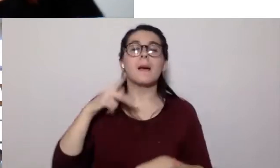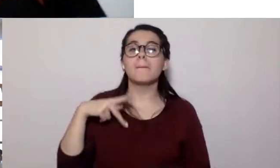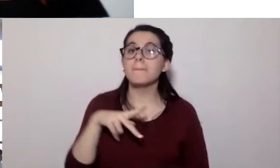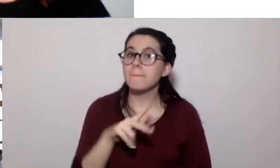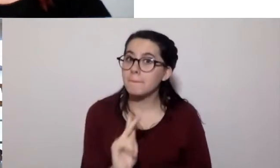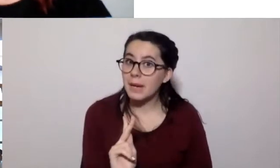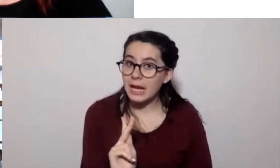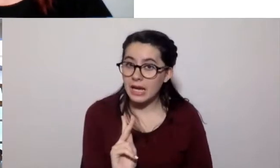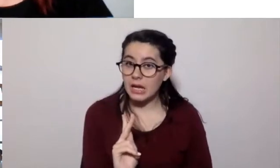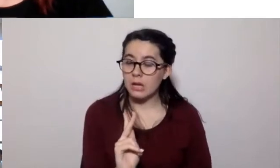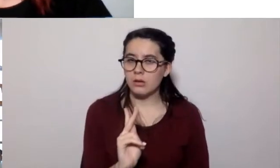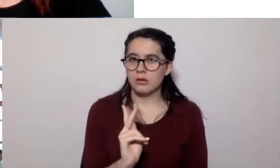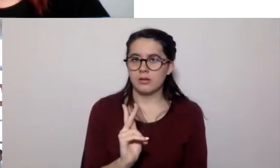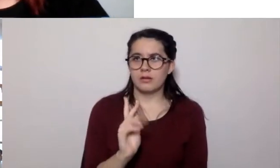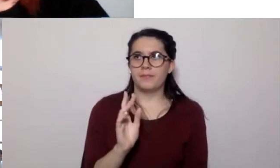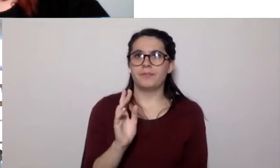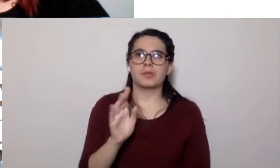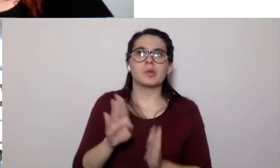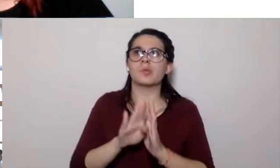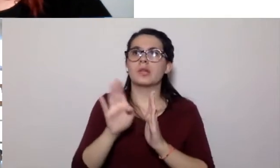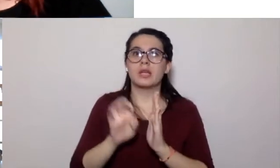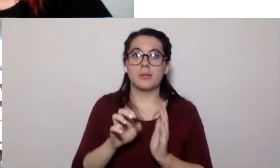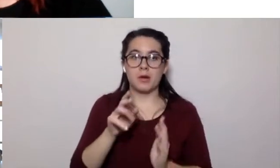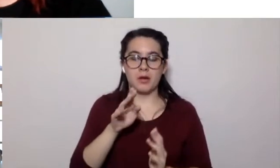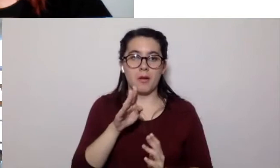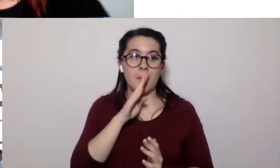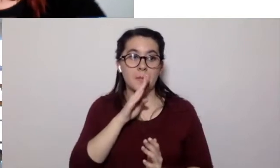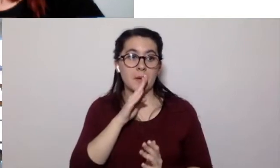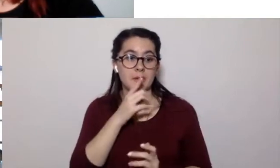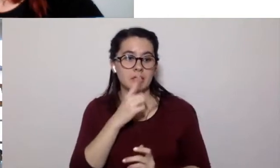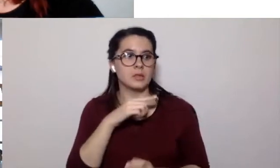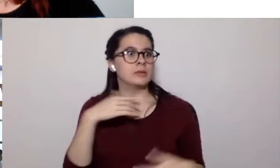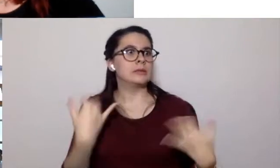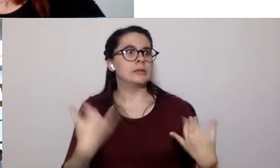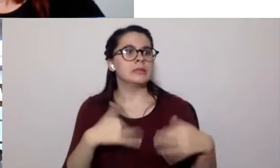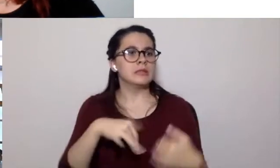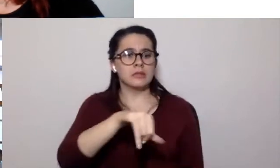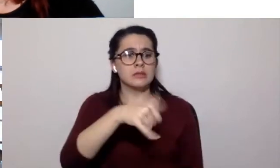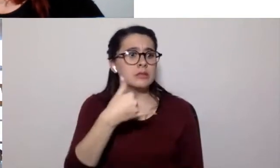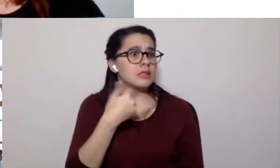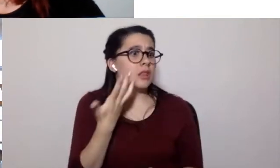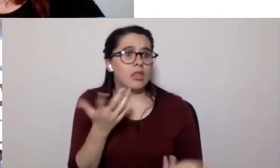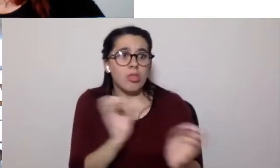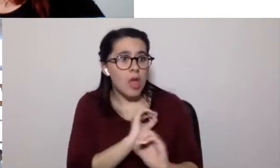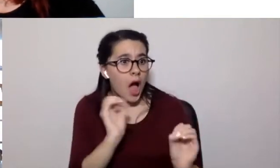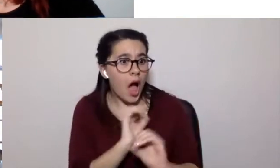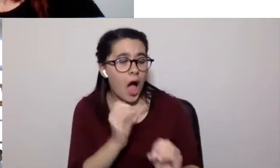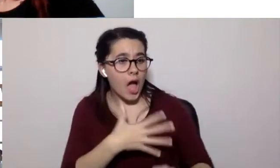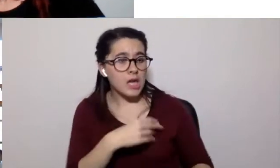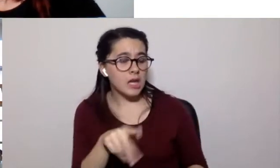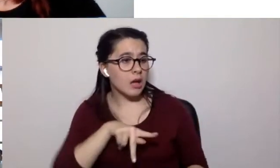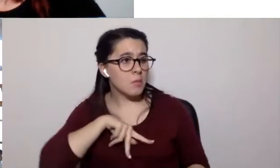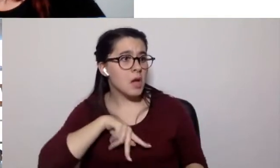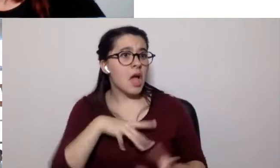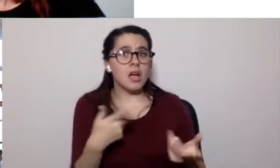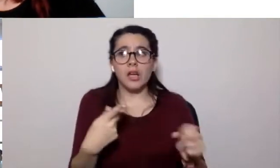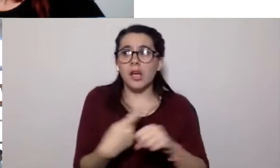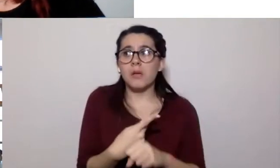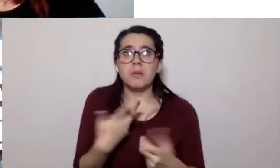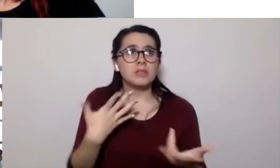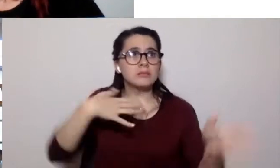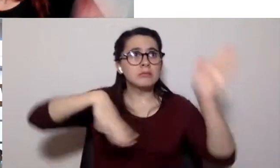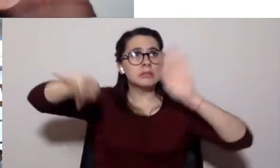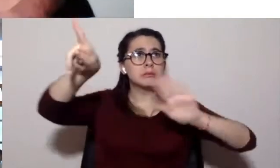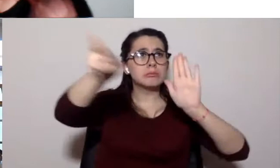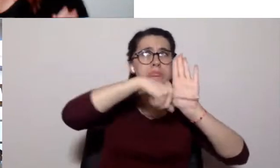en el momento en el que yo le hablé, ya le está pasando algo horrible. Eso ya es llevarlo al pensamiento